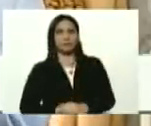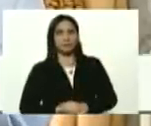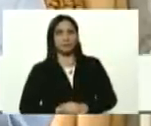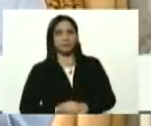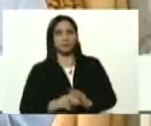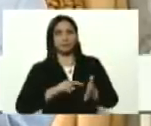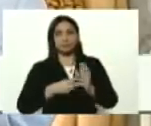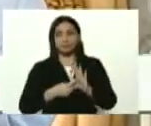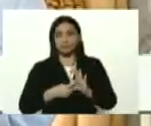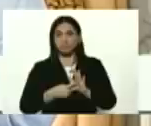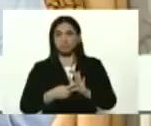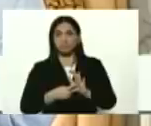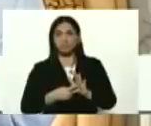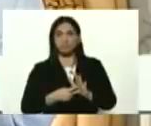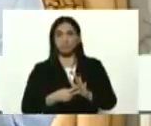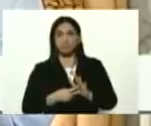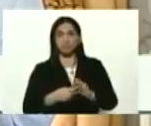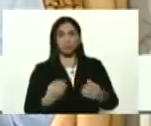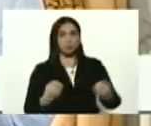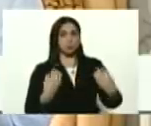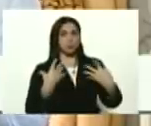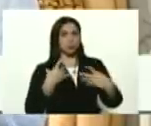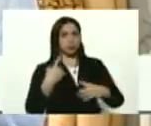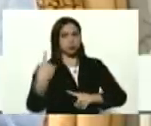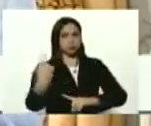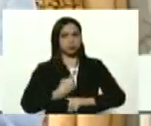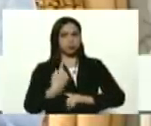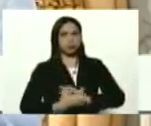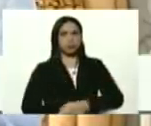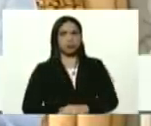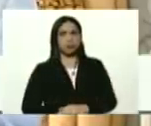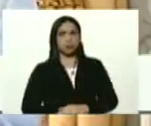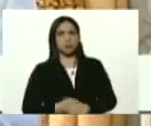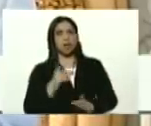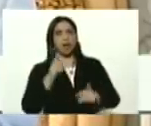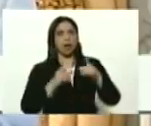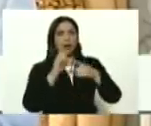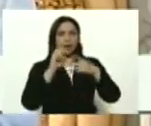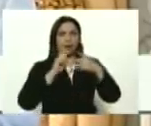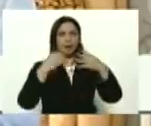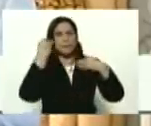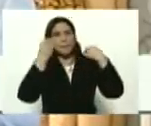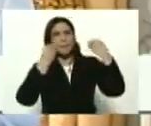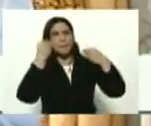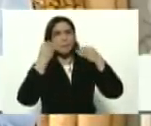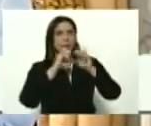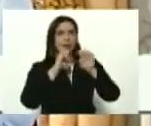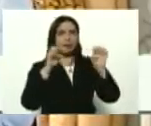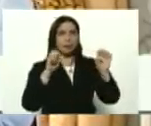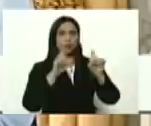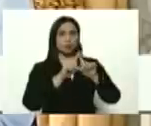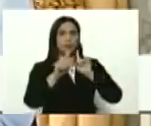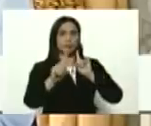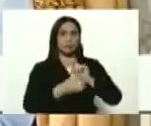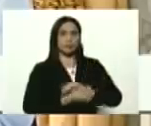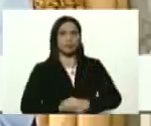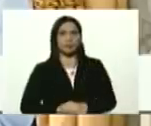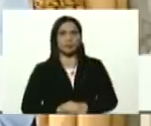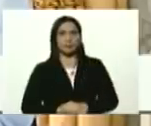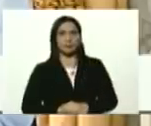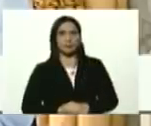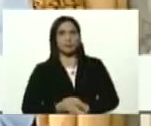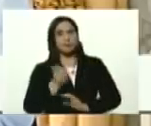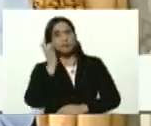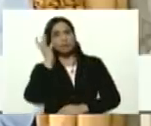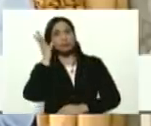caso, que la pandemia nos obligó a una estrategia de educación a distancia y